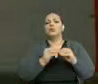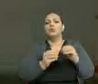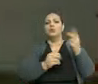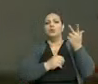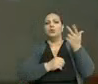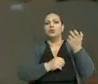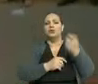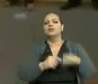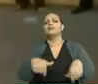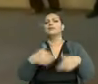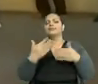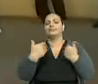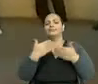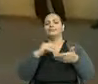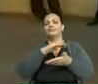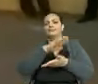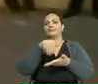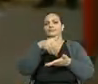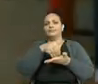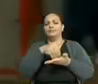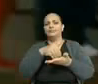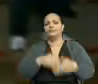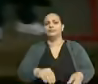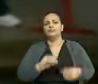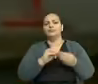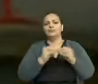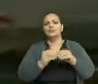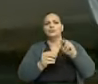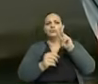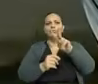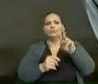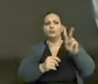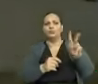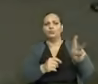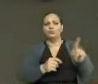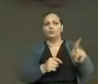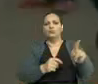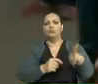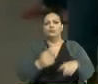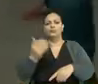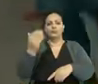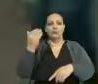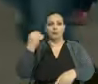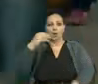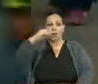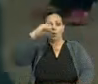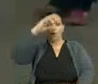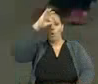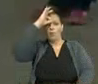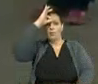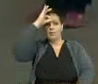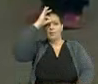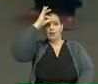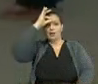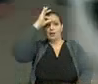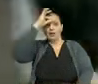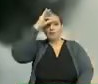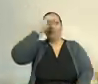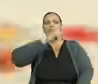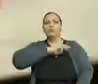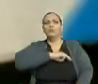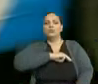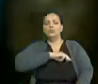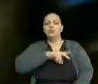centro de la ciudad, la ruta número 21, Antigua Maternidad, es decir, la antigua maternidad